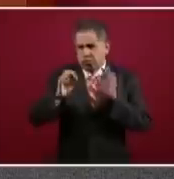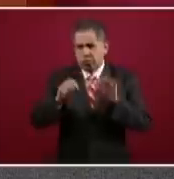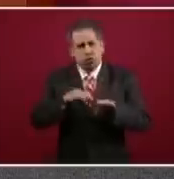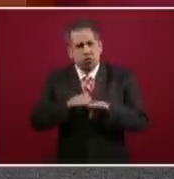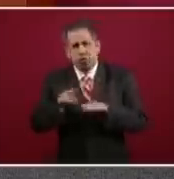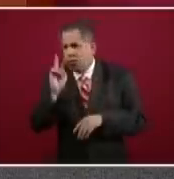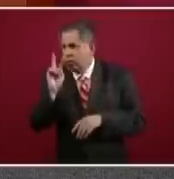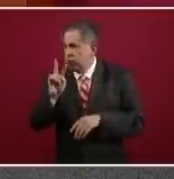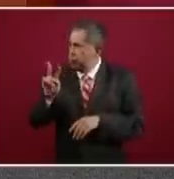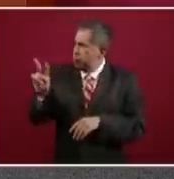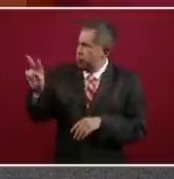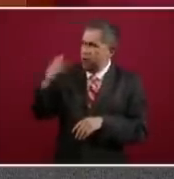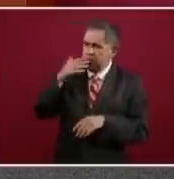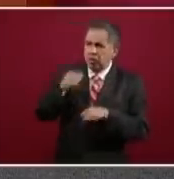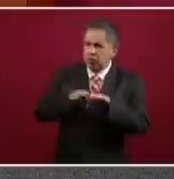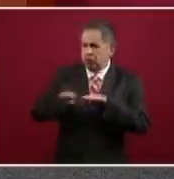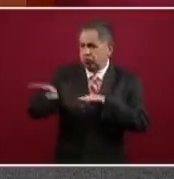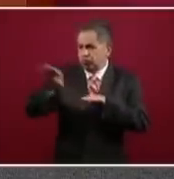ver